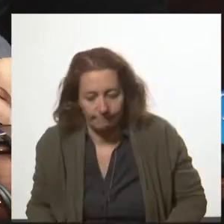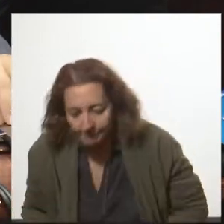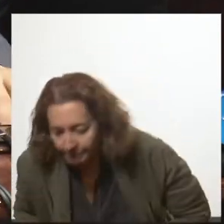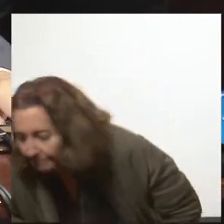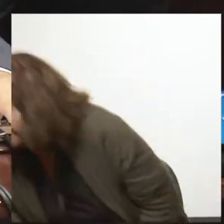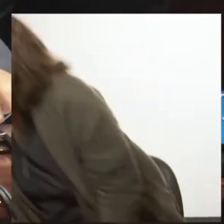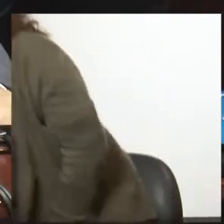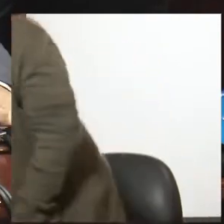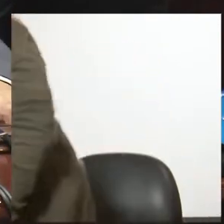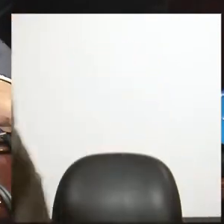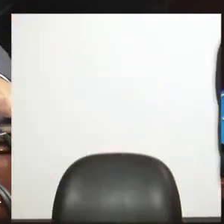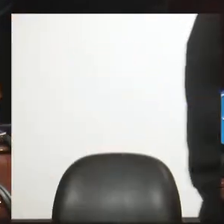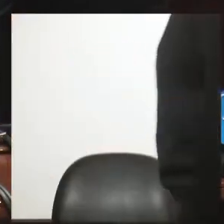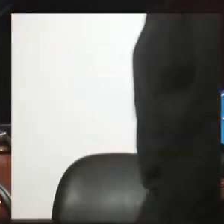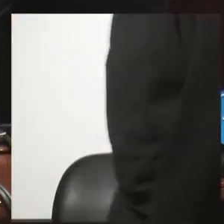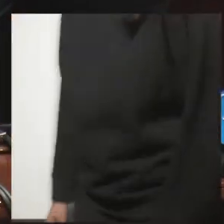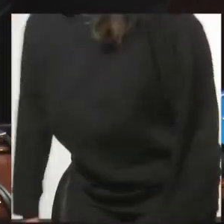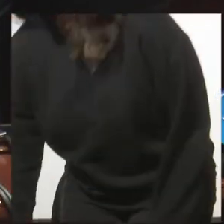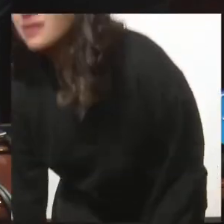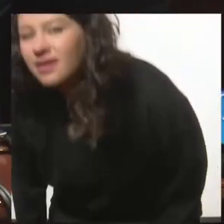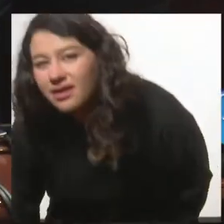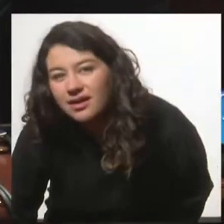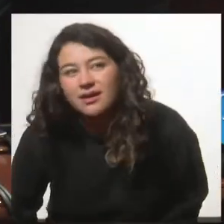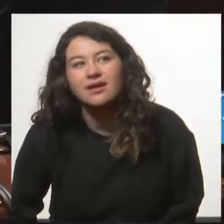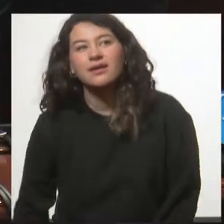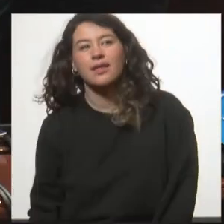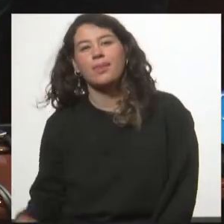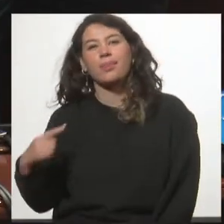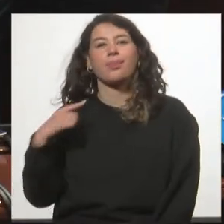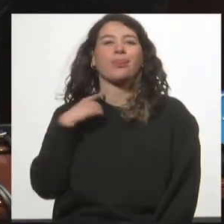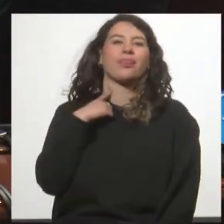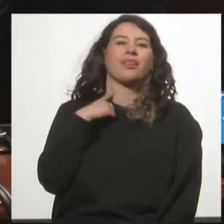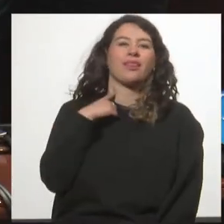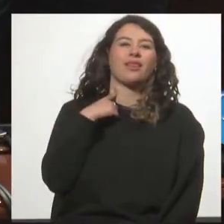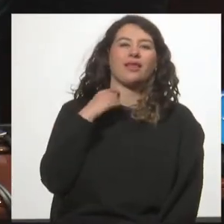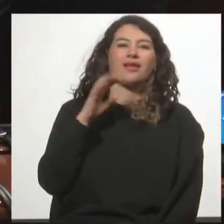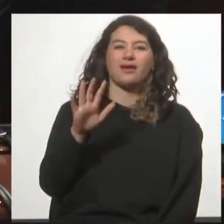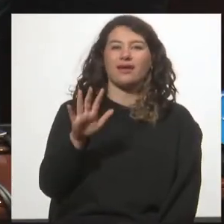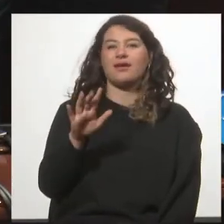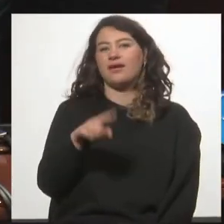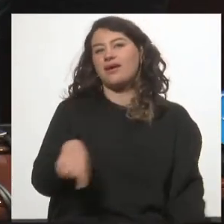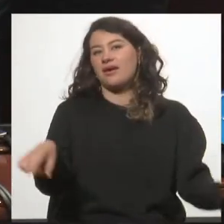la paja en el ojo ajeno contra la viga en el propio